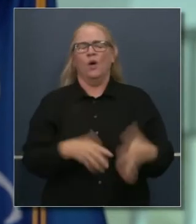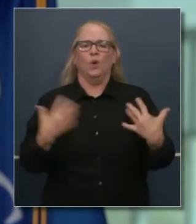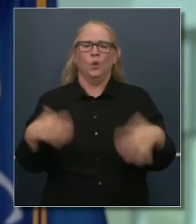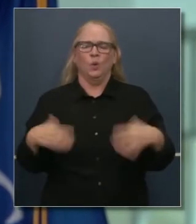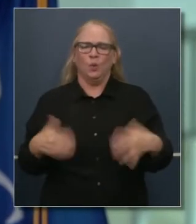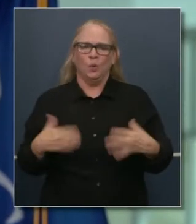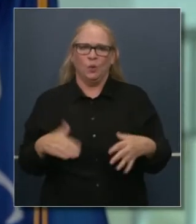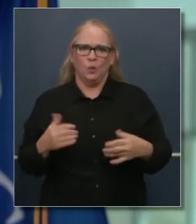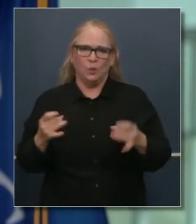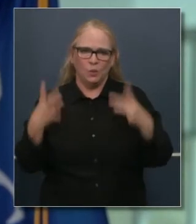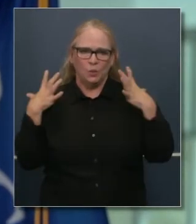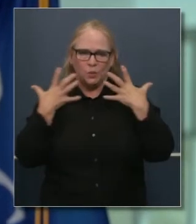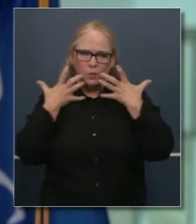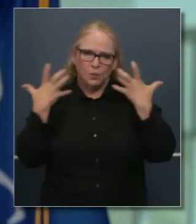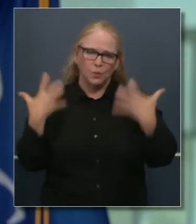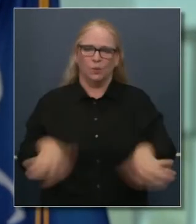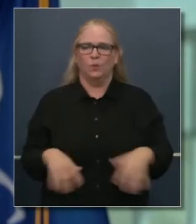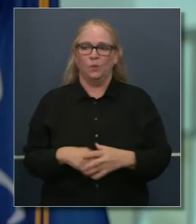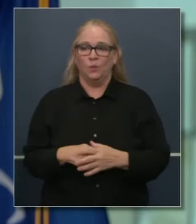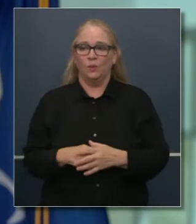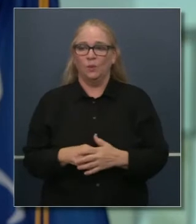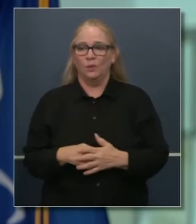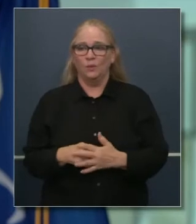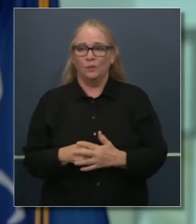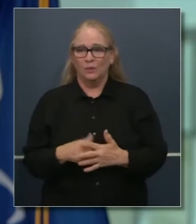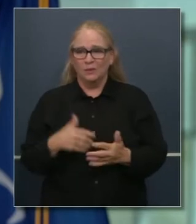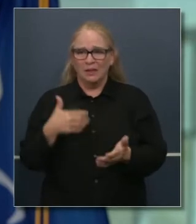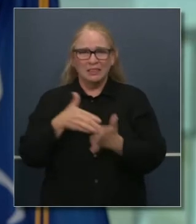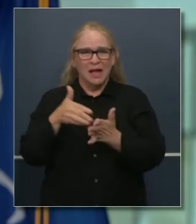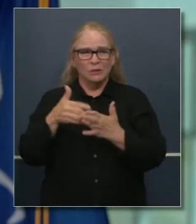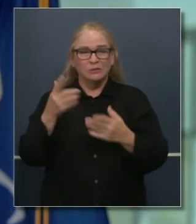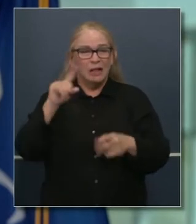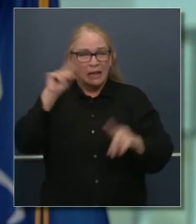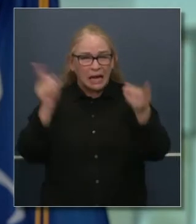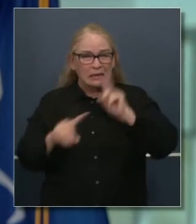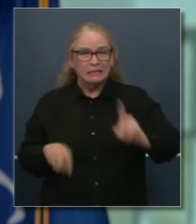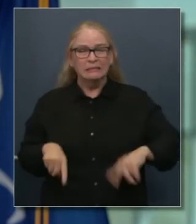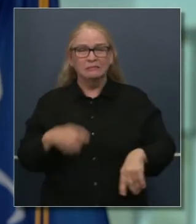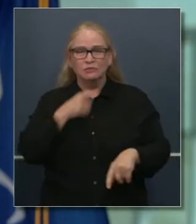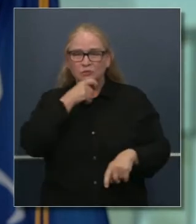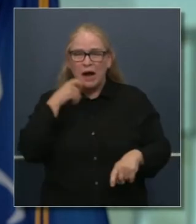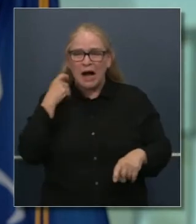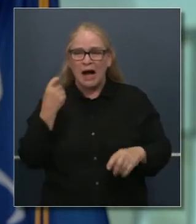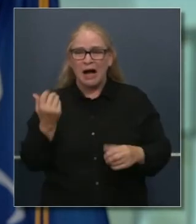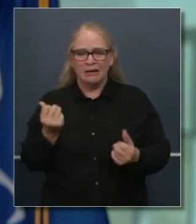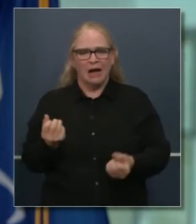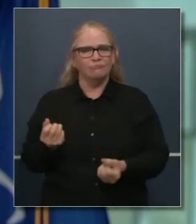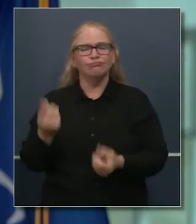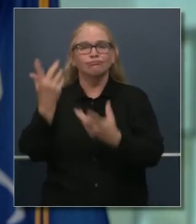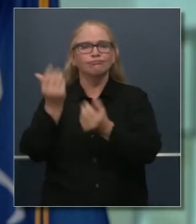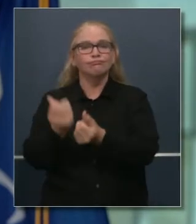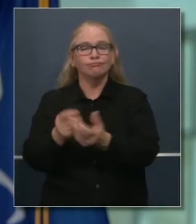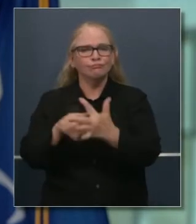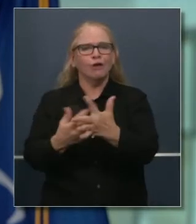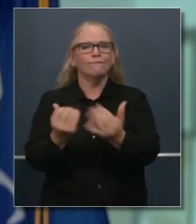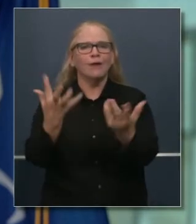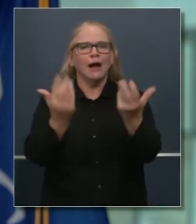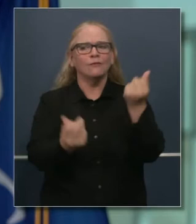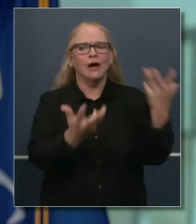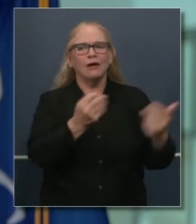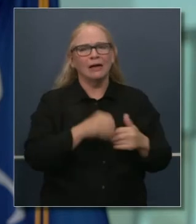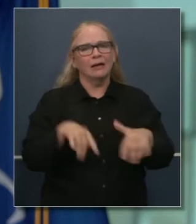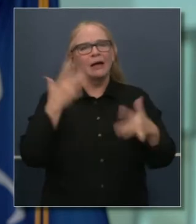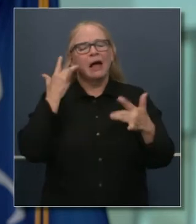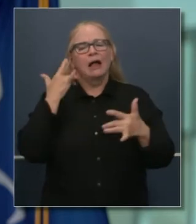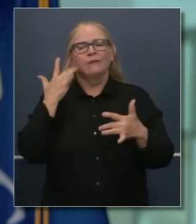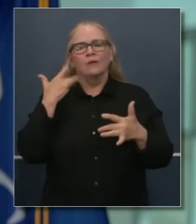clima incluye miles de a rayos que han caído provocando incendios de maleza